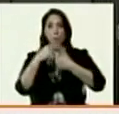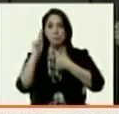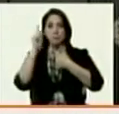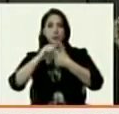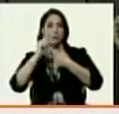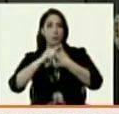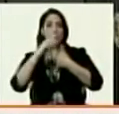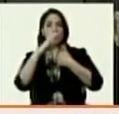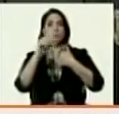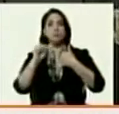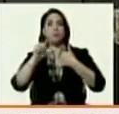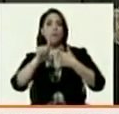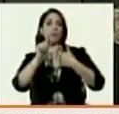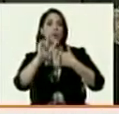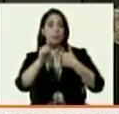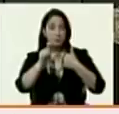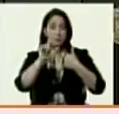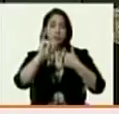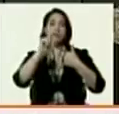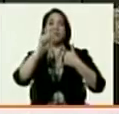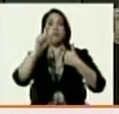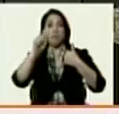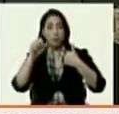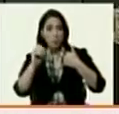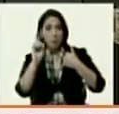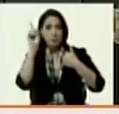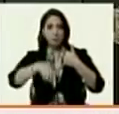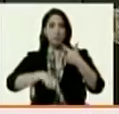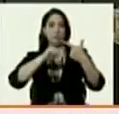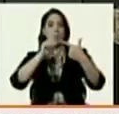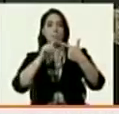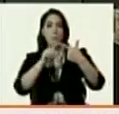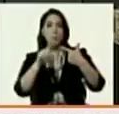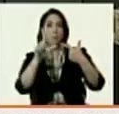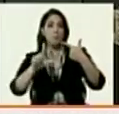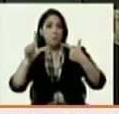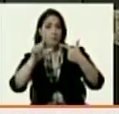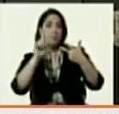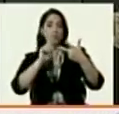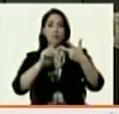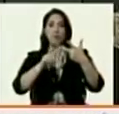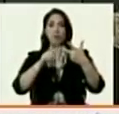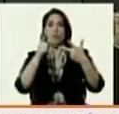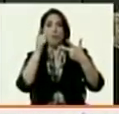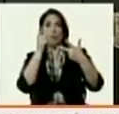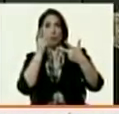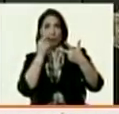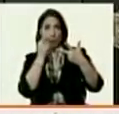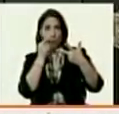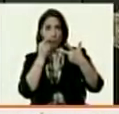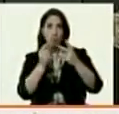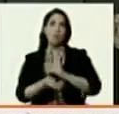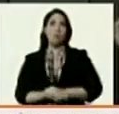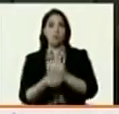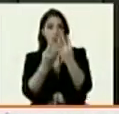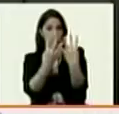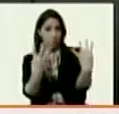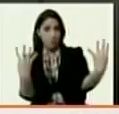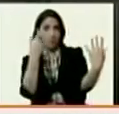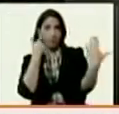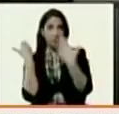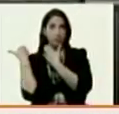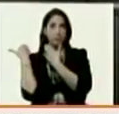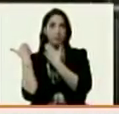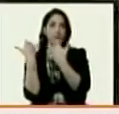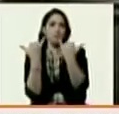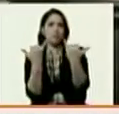Calixto Ortega, magistrada Lourdes Suárez Anderson y el magistrado René de Graves. Por favor, tomen asiento. A